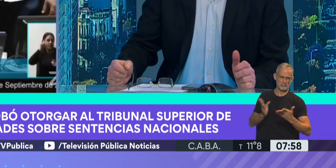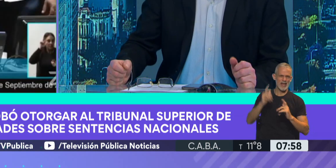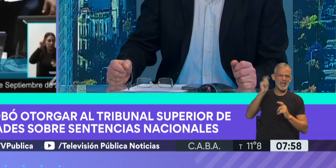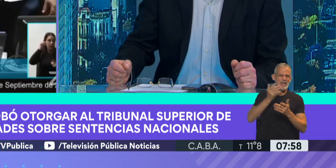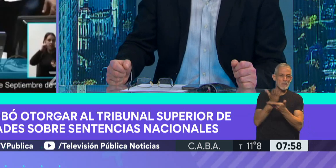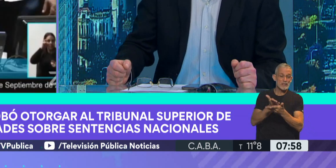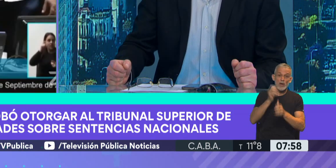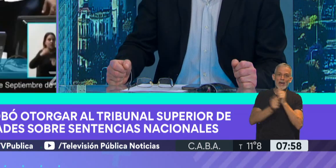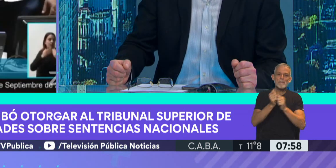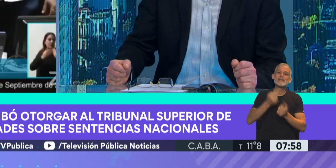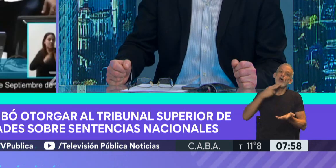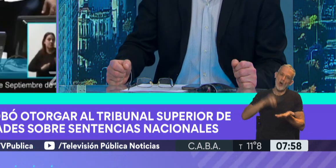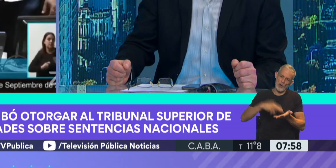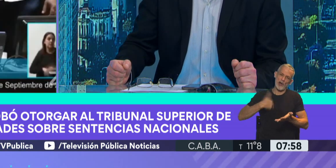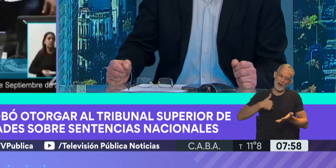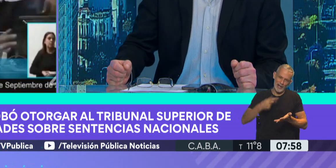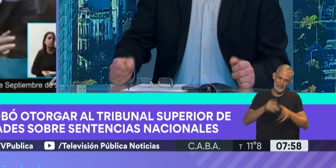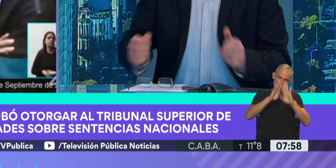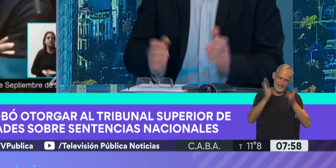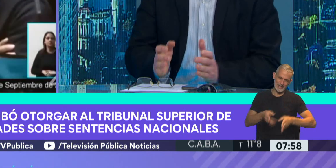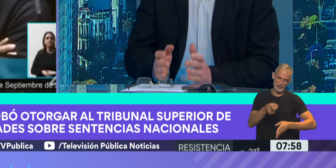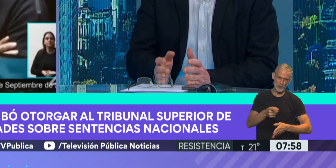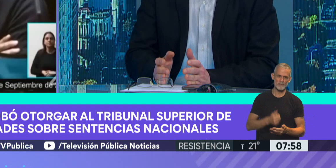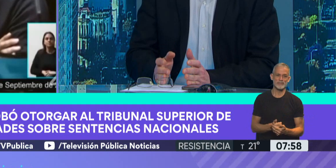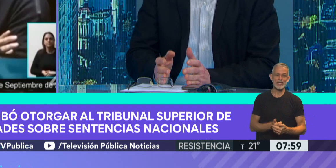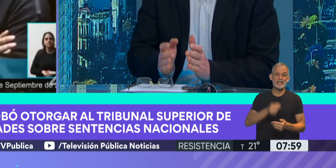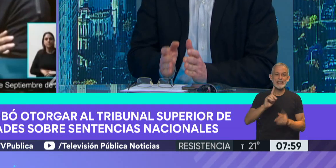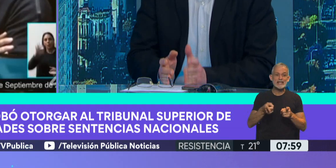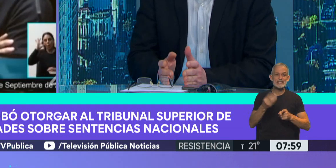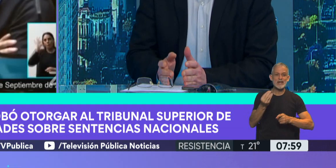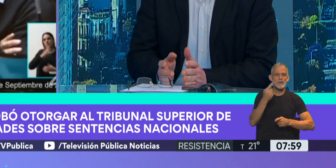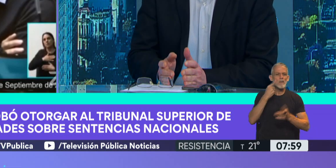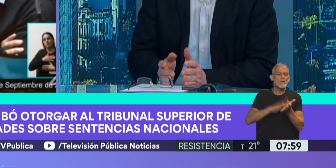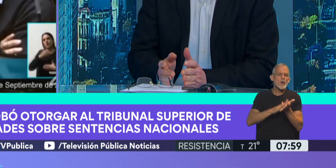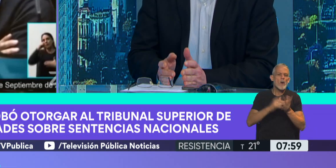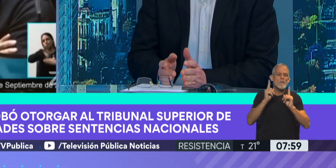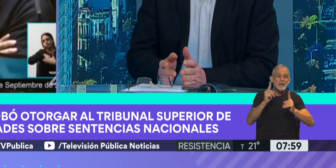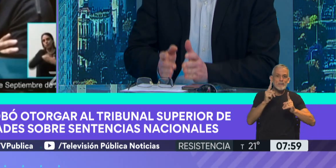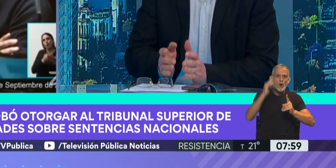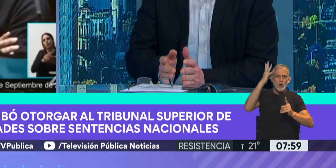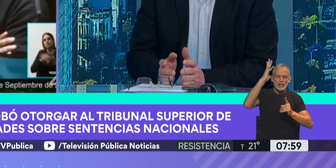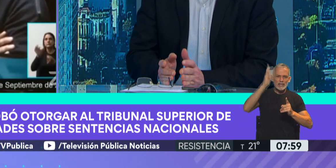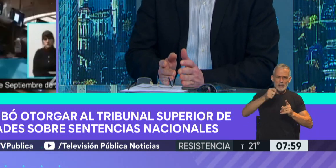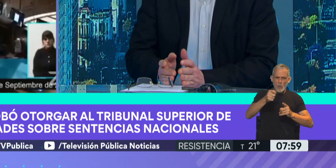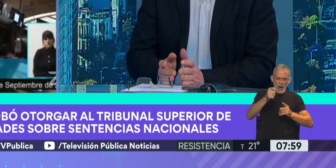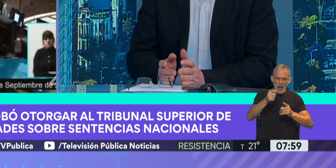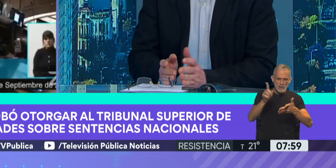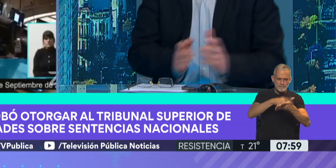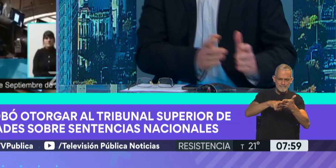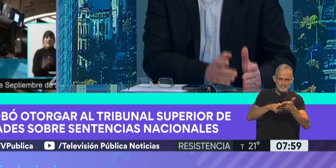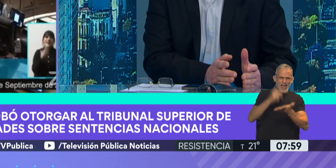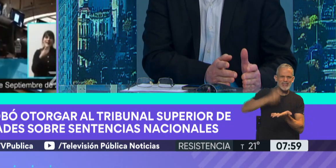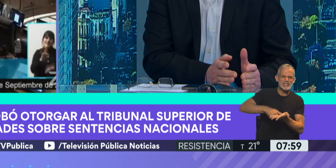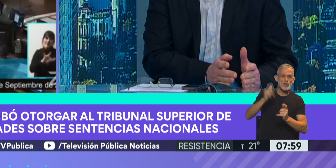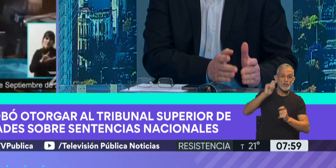la empresa Correo Argentino Sociedad Anónima. Después lo intentaron hacer el propio tribunal, que invalidó una decisión